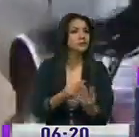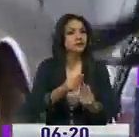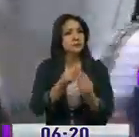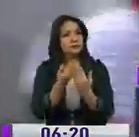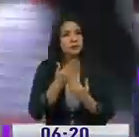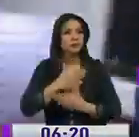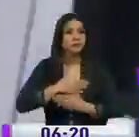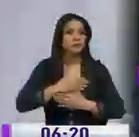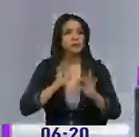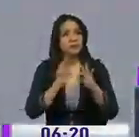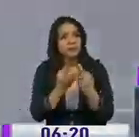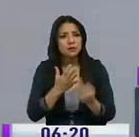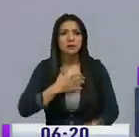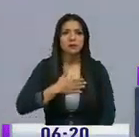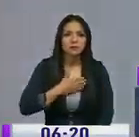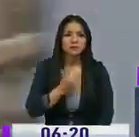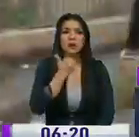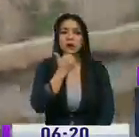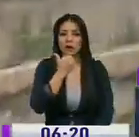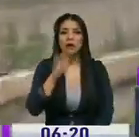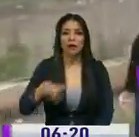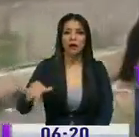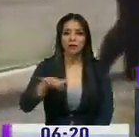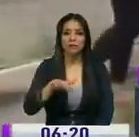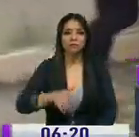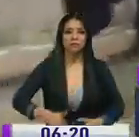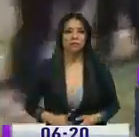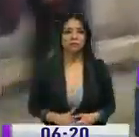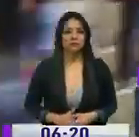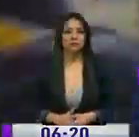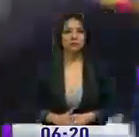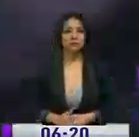noticia en los exteriores del centro carcelario.